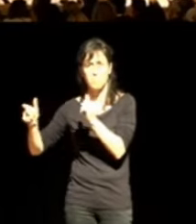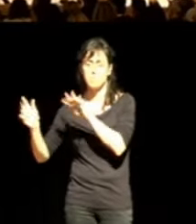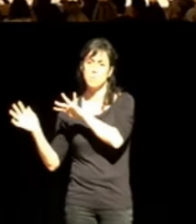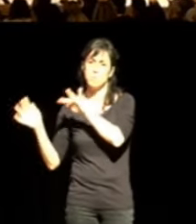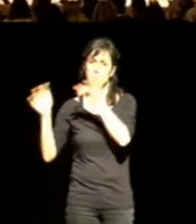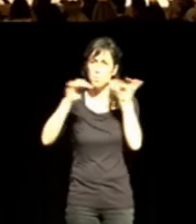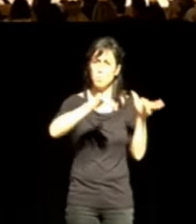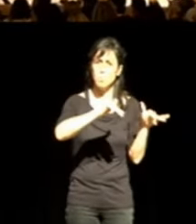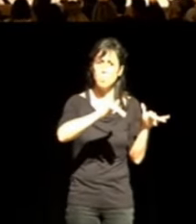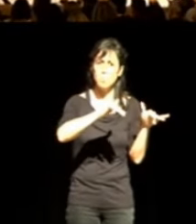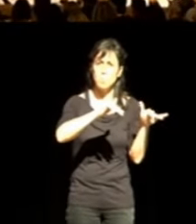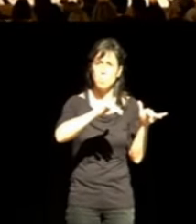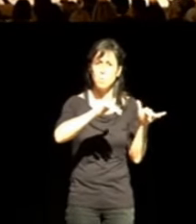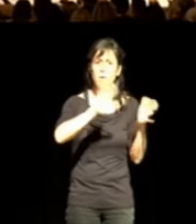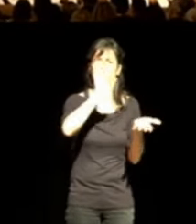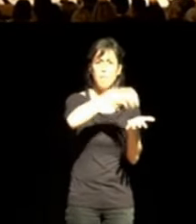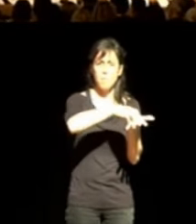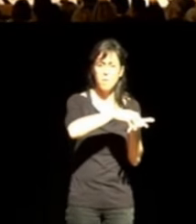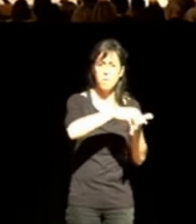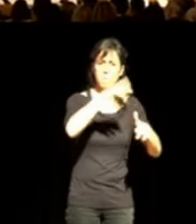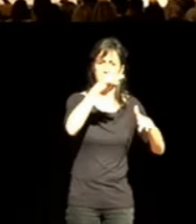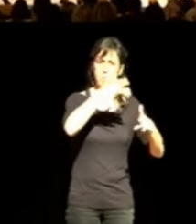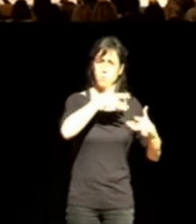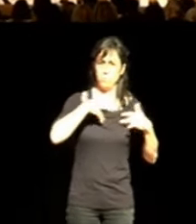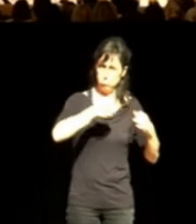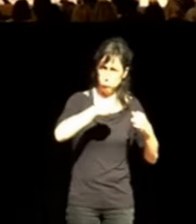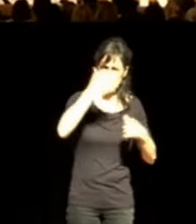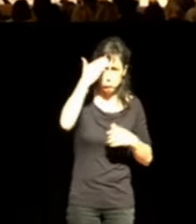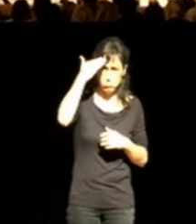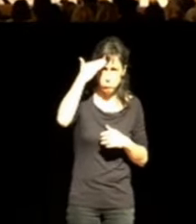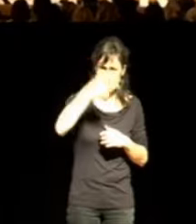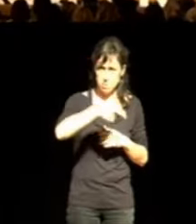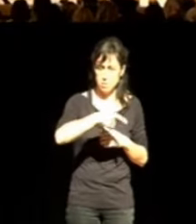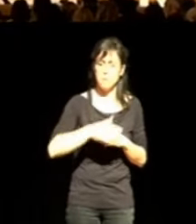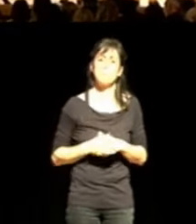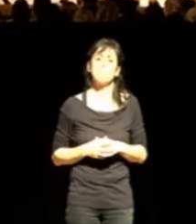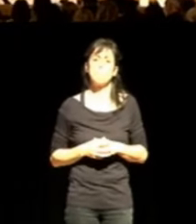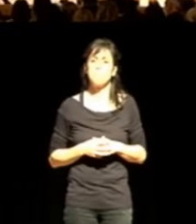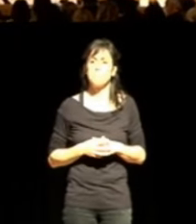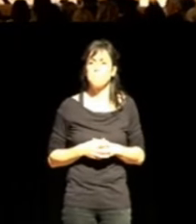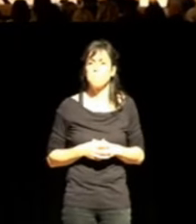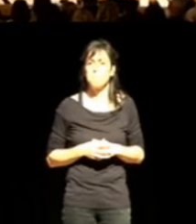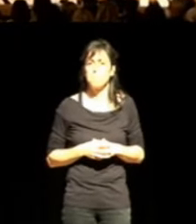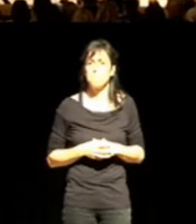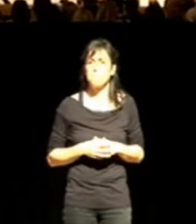en centros de salud mental en donde se trabajaba para